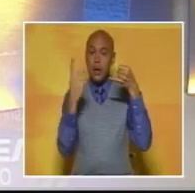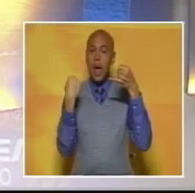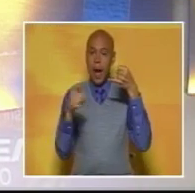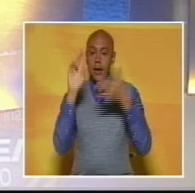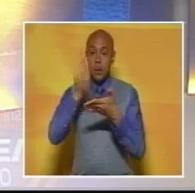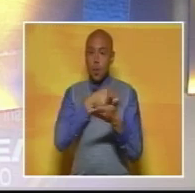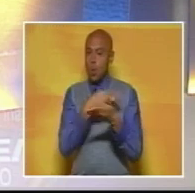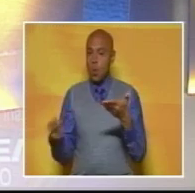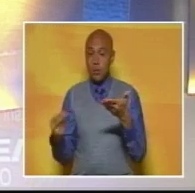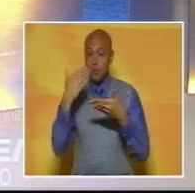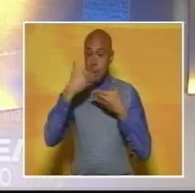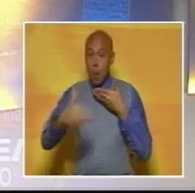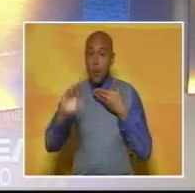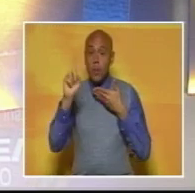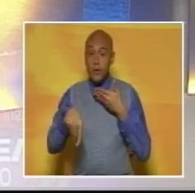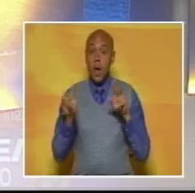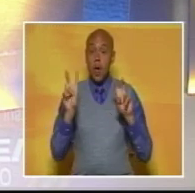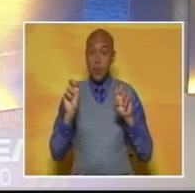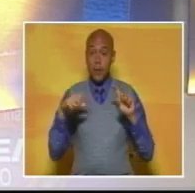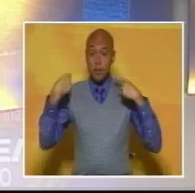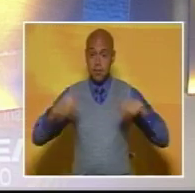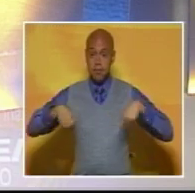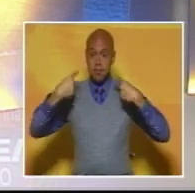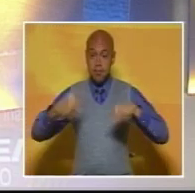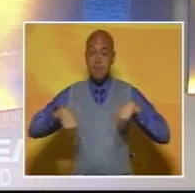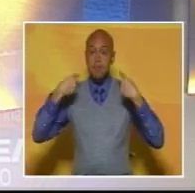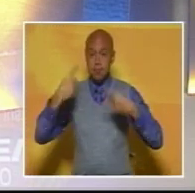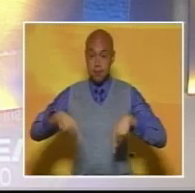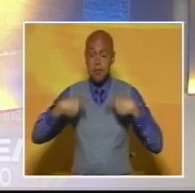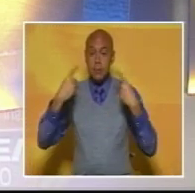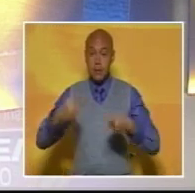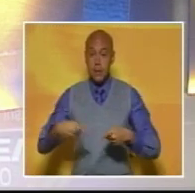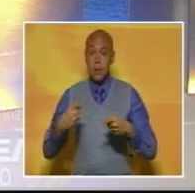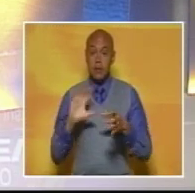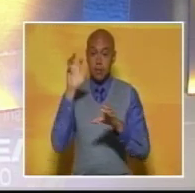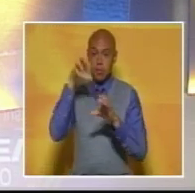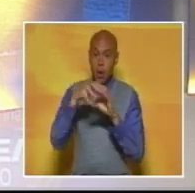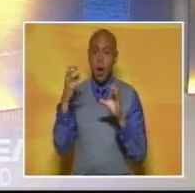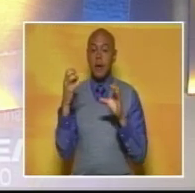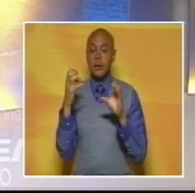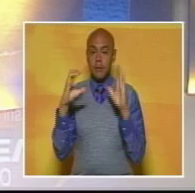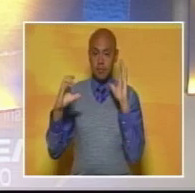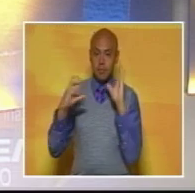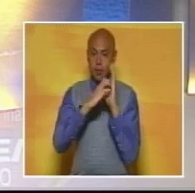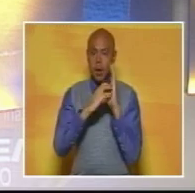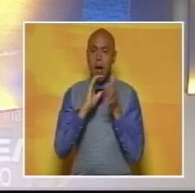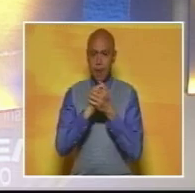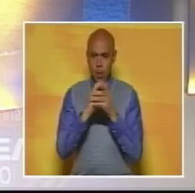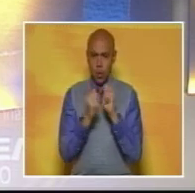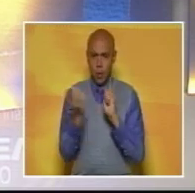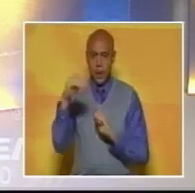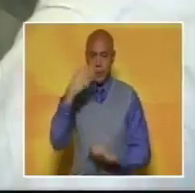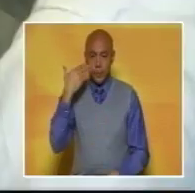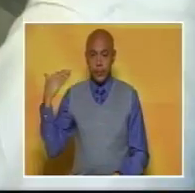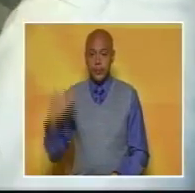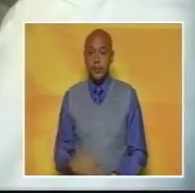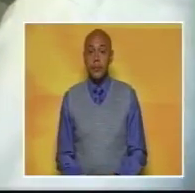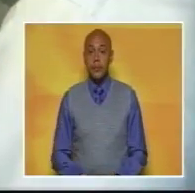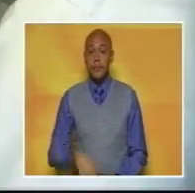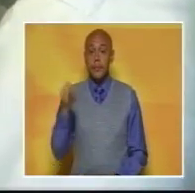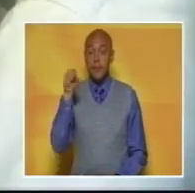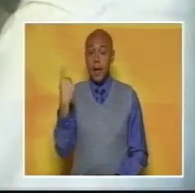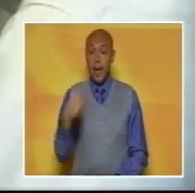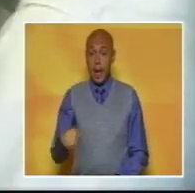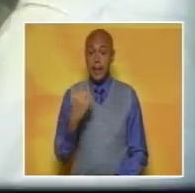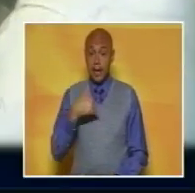eliminados próximamente con la instalación de una nueva turbina en Termozulia. José Leonardo Nava con los detalles. Los bloques